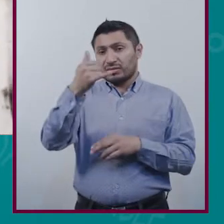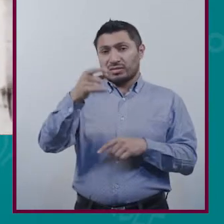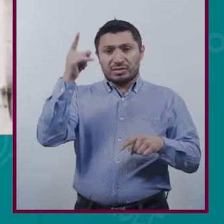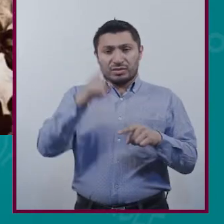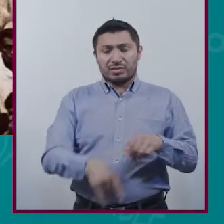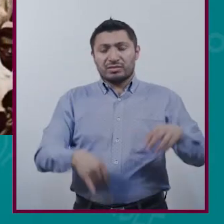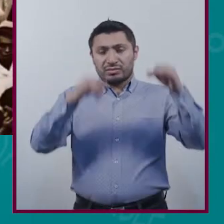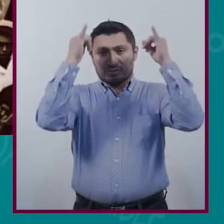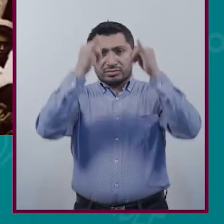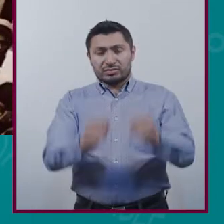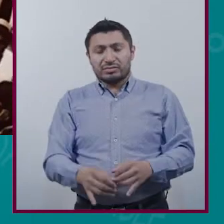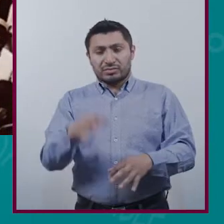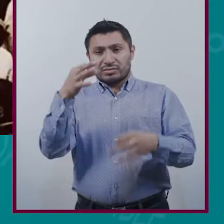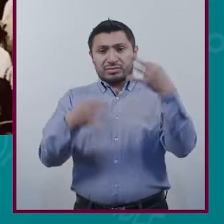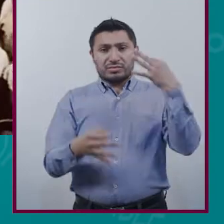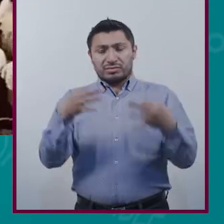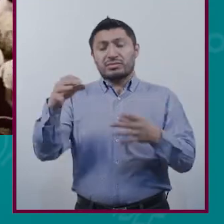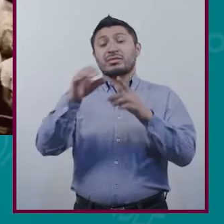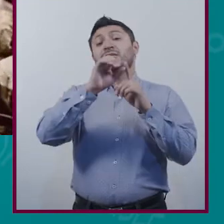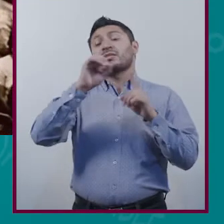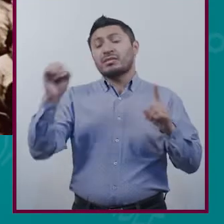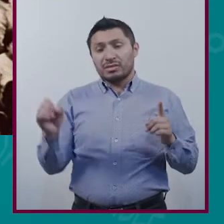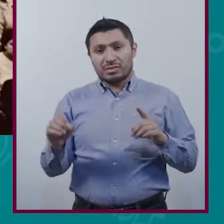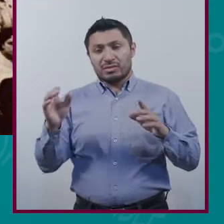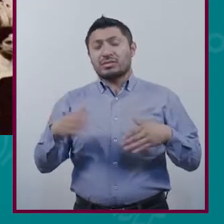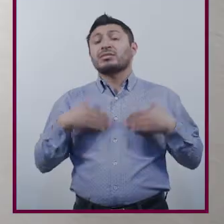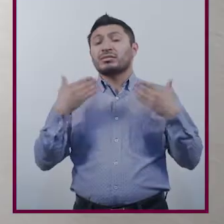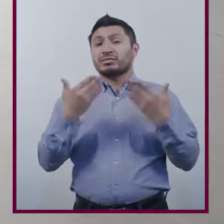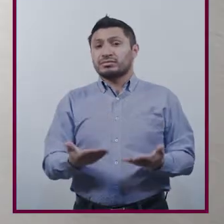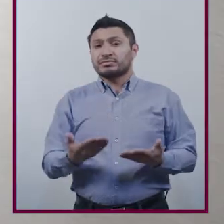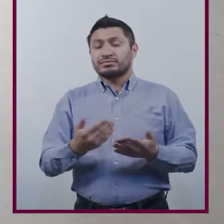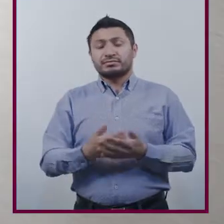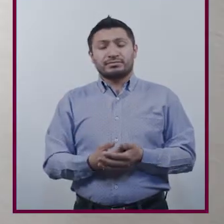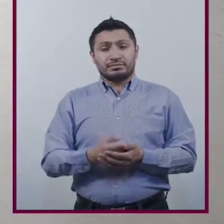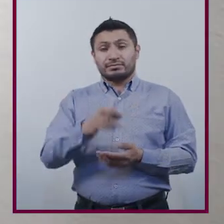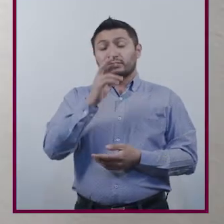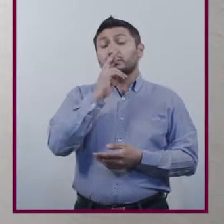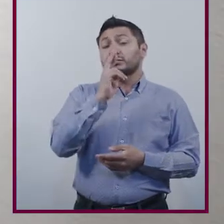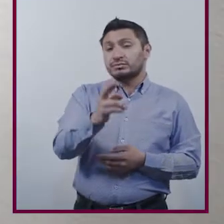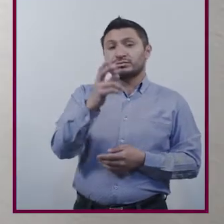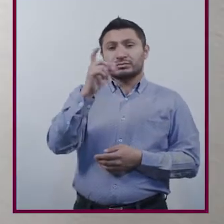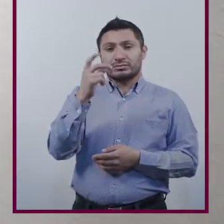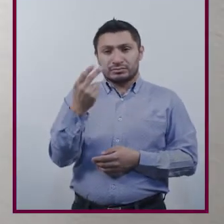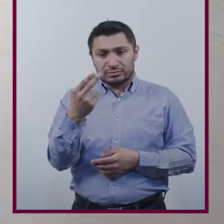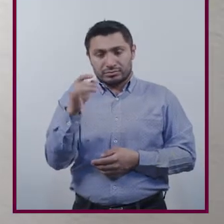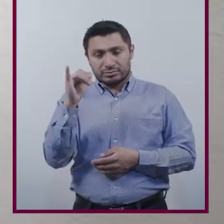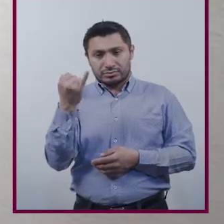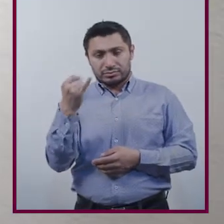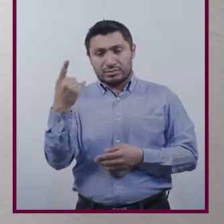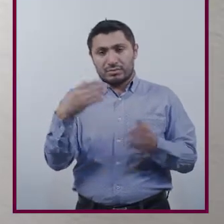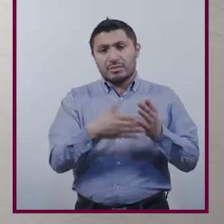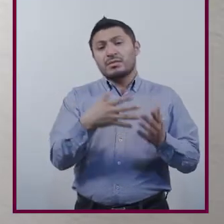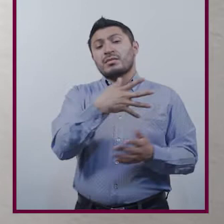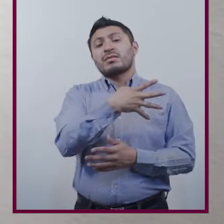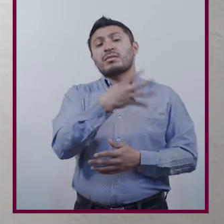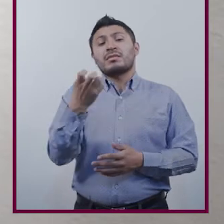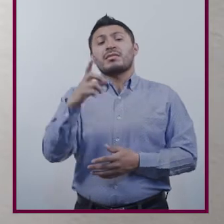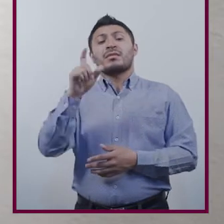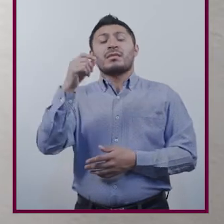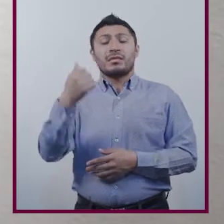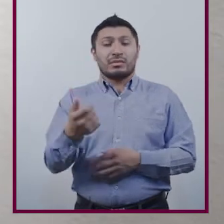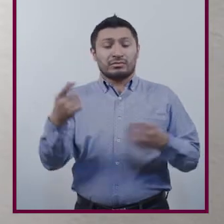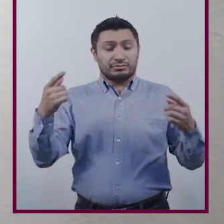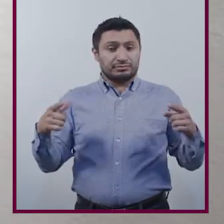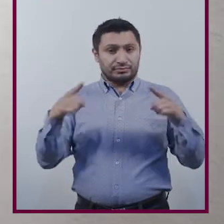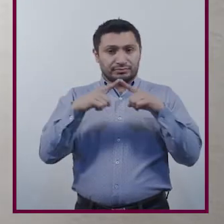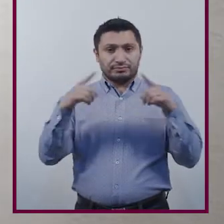personalidad jurídica de las organizaciones confesionales. Como respuesta, el 25 de junio de 1926, la